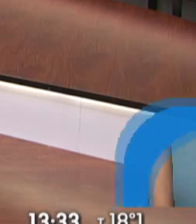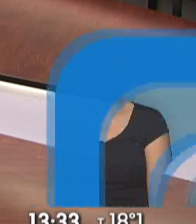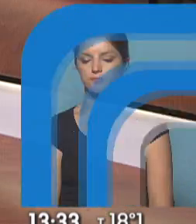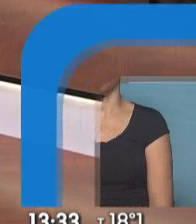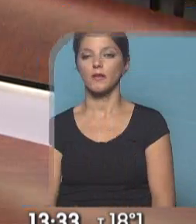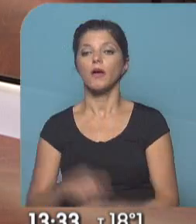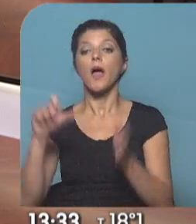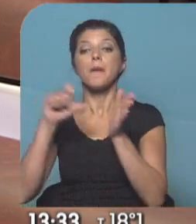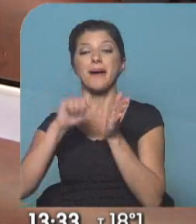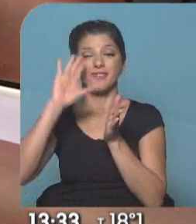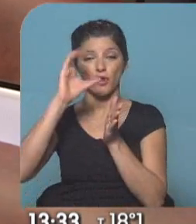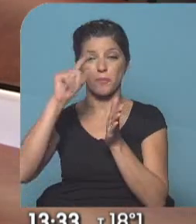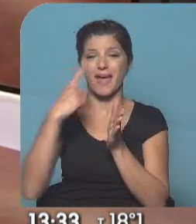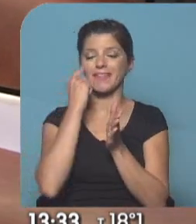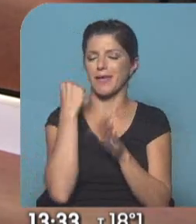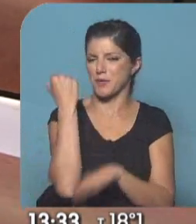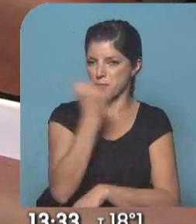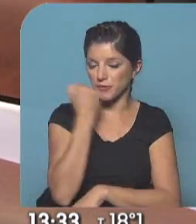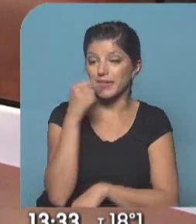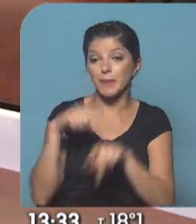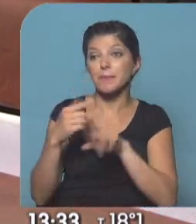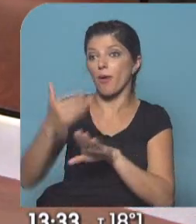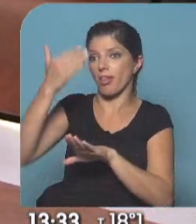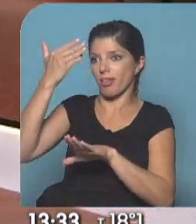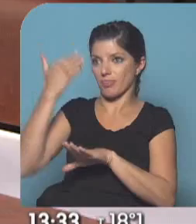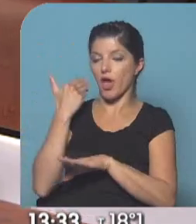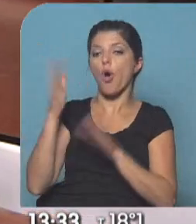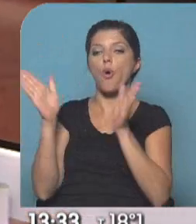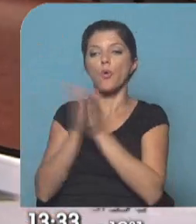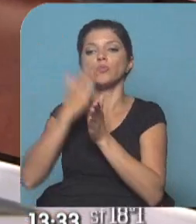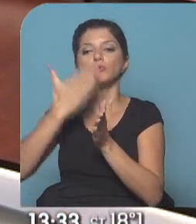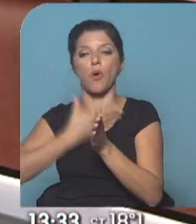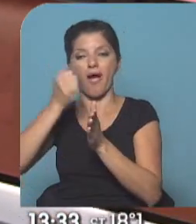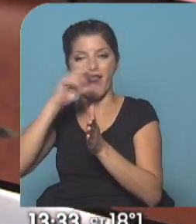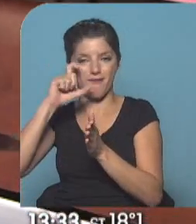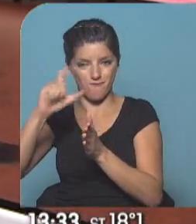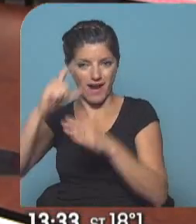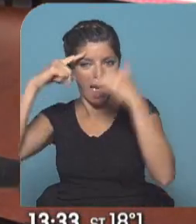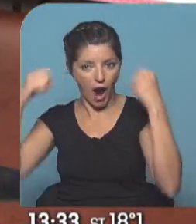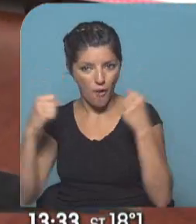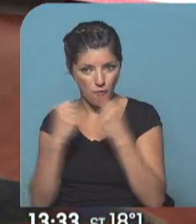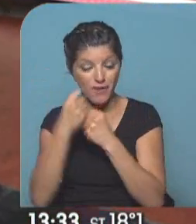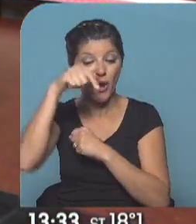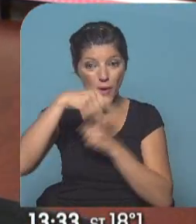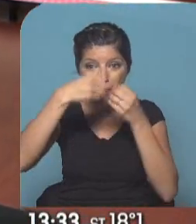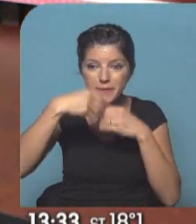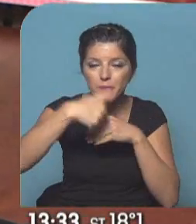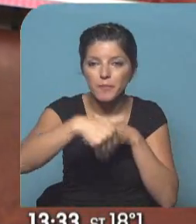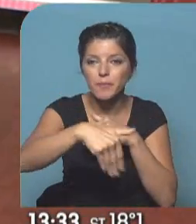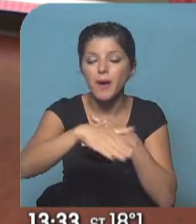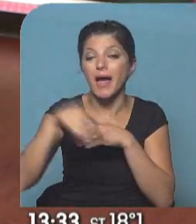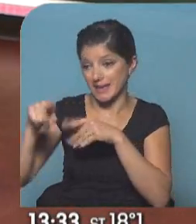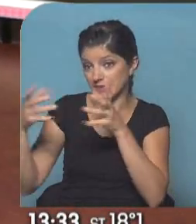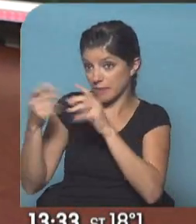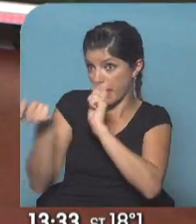Colombia vive días históricos. Primero fue el acuerdo con las Fuerzas Armadas Revolucionarias de Colombia, la FARC, hoy en transición hacia ser un partido